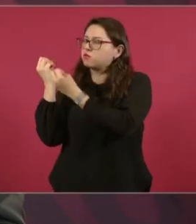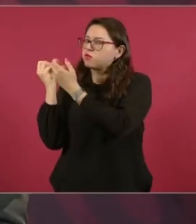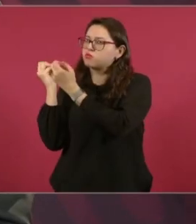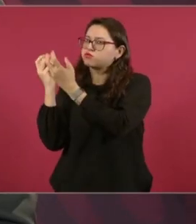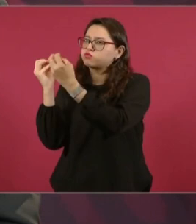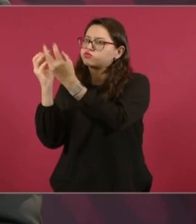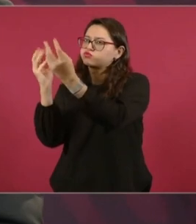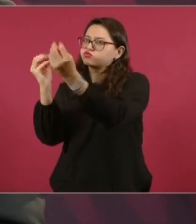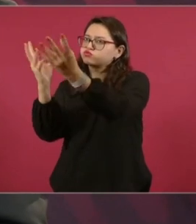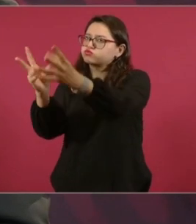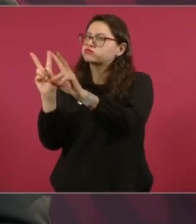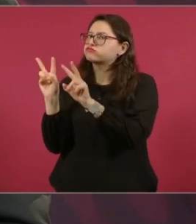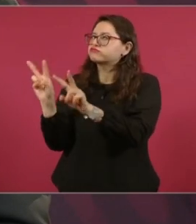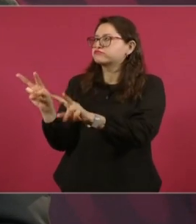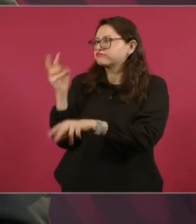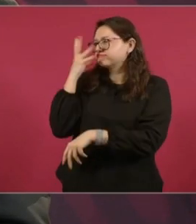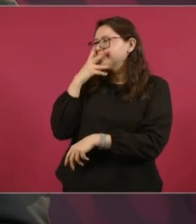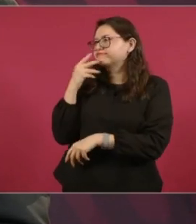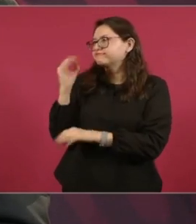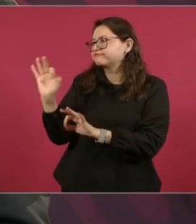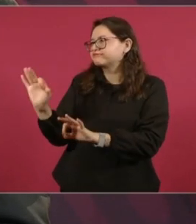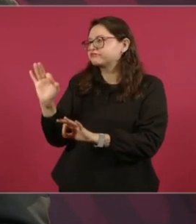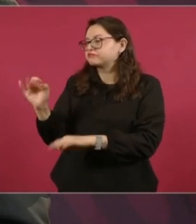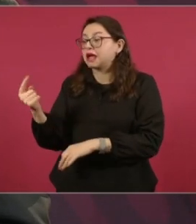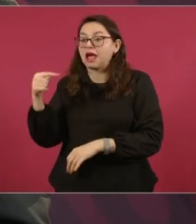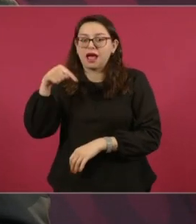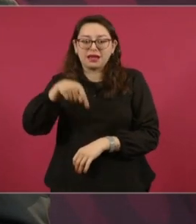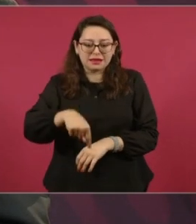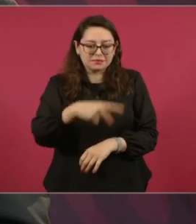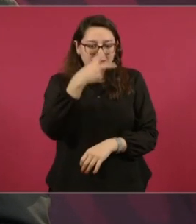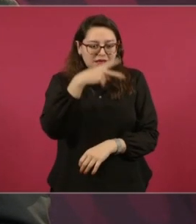Y así está este pueblo,